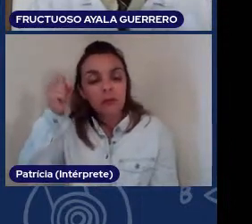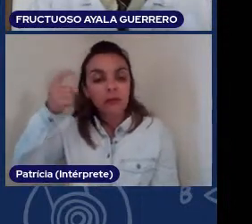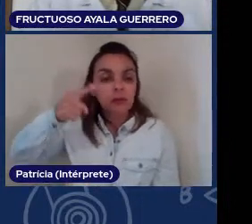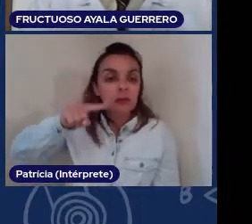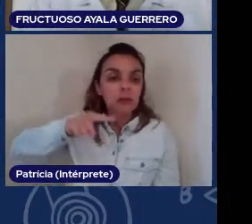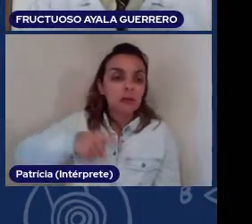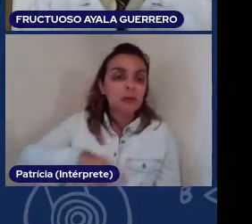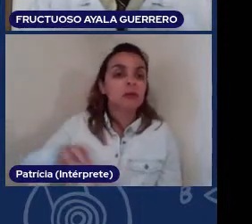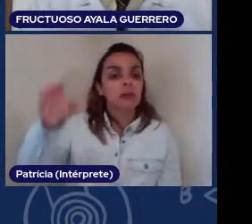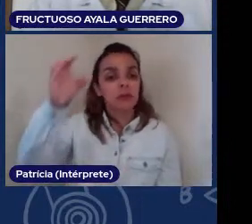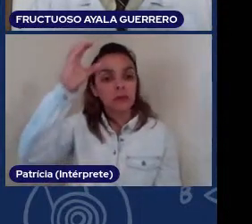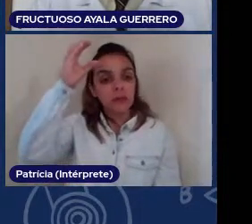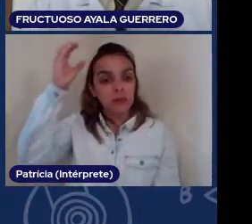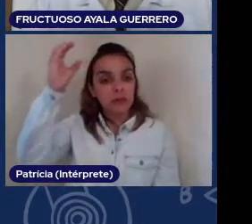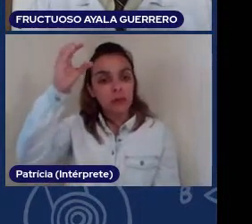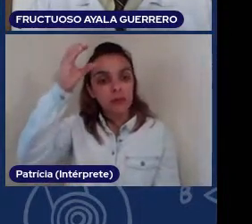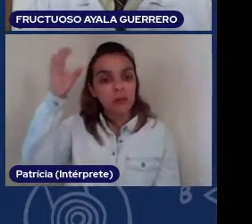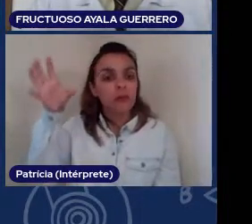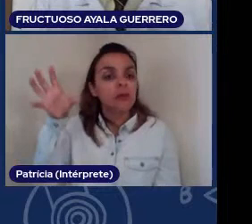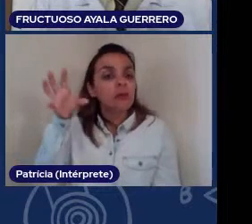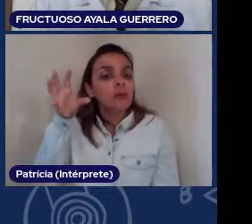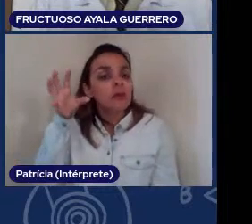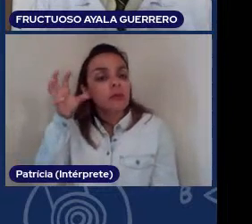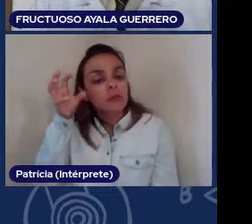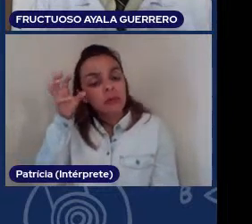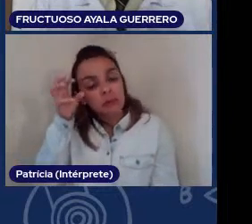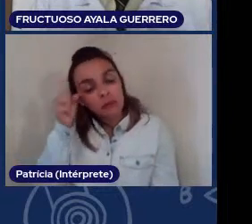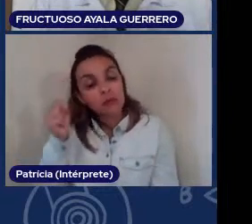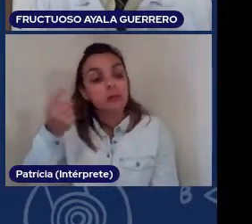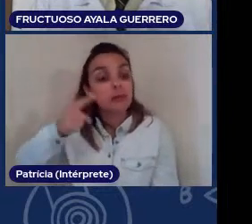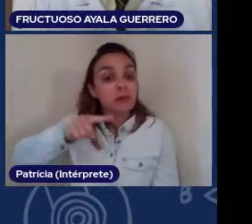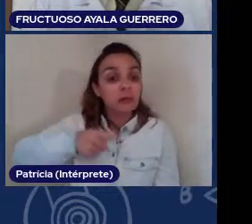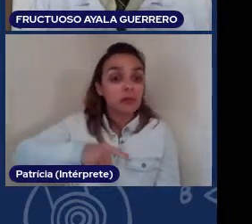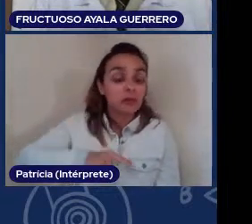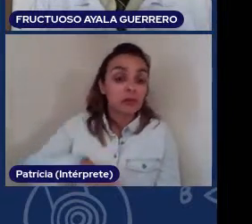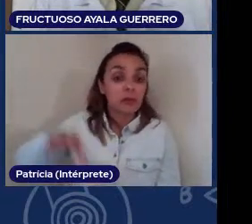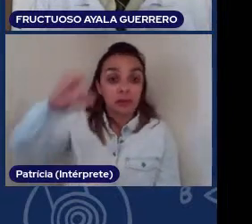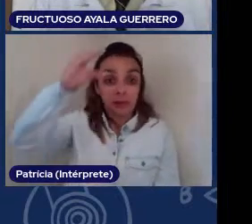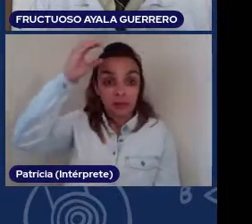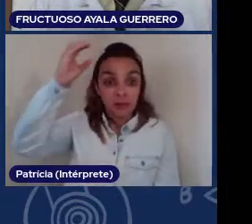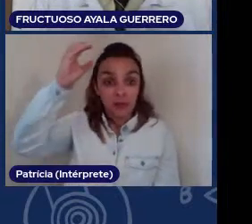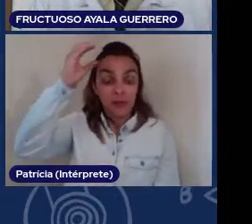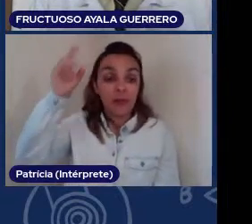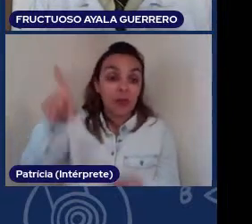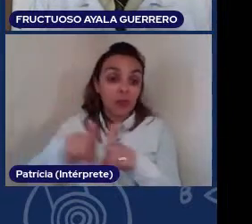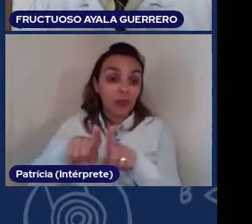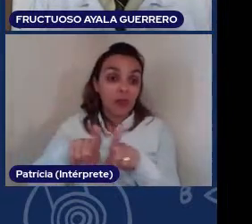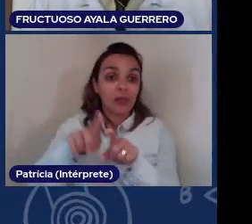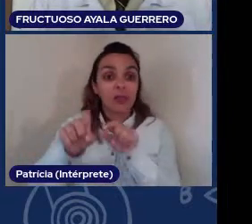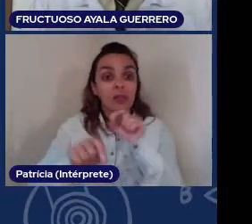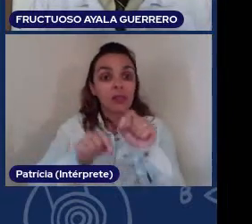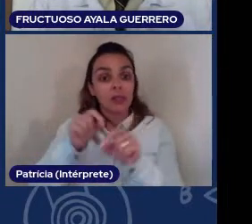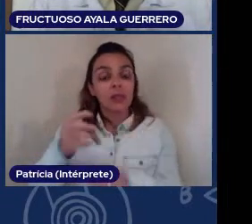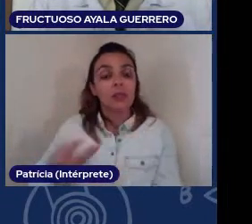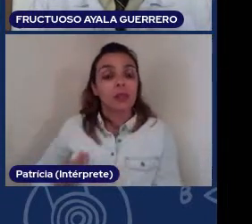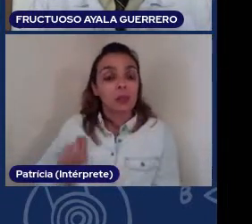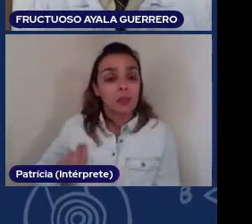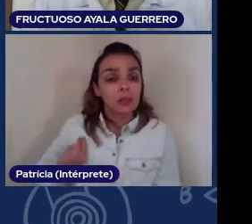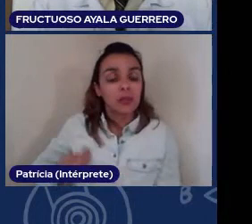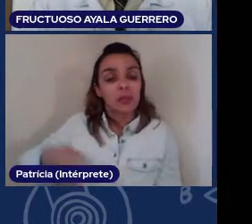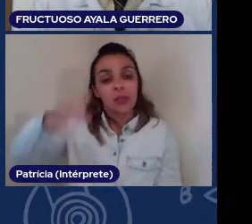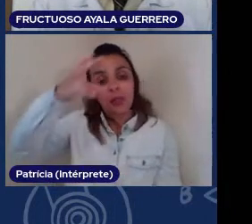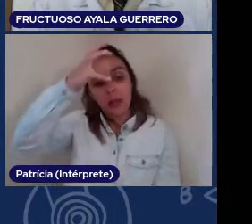MOR participa bastante en la maduración cerebral, también participa en el aprendizaje, en